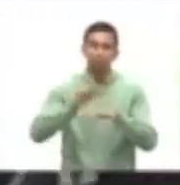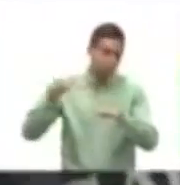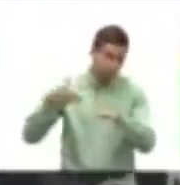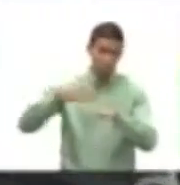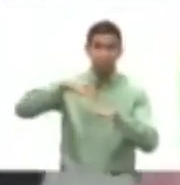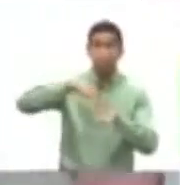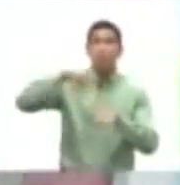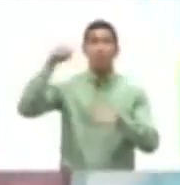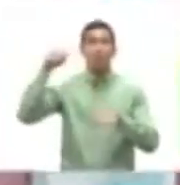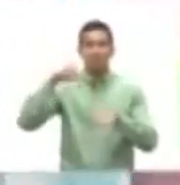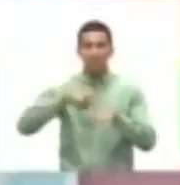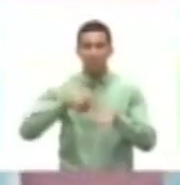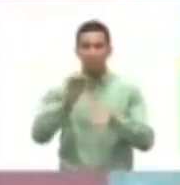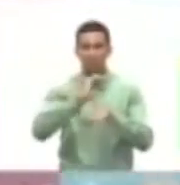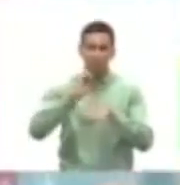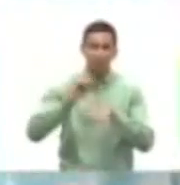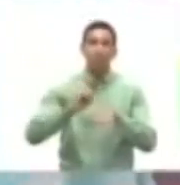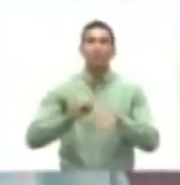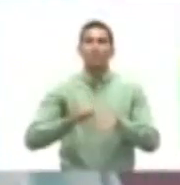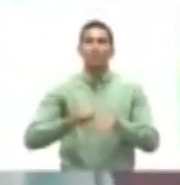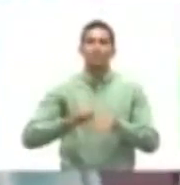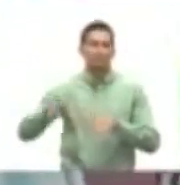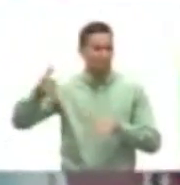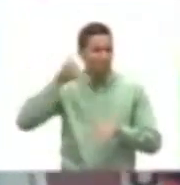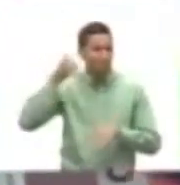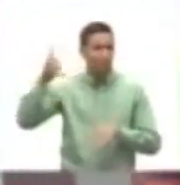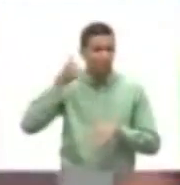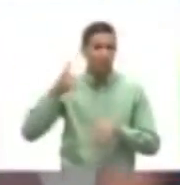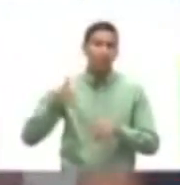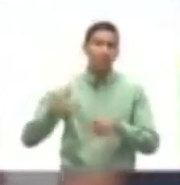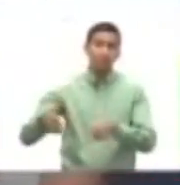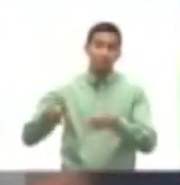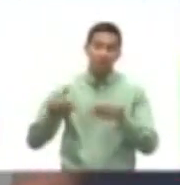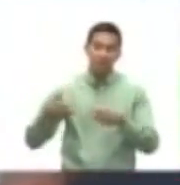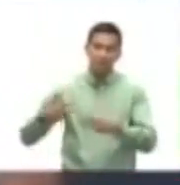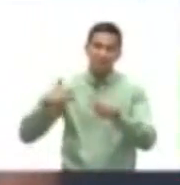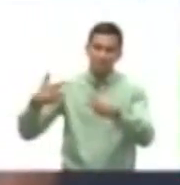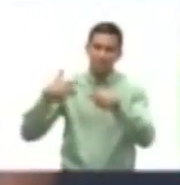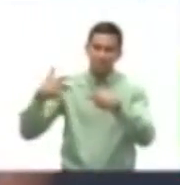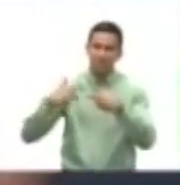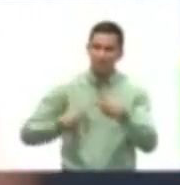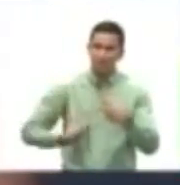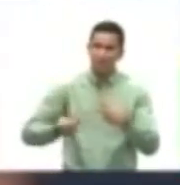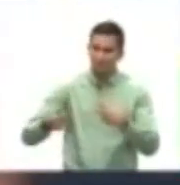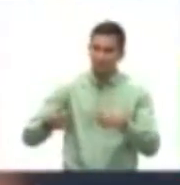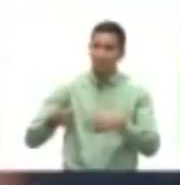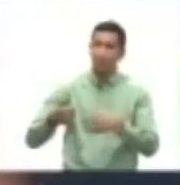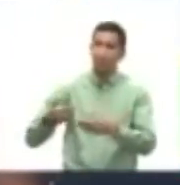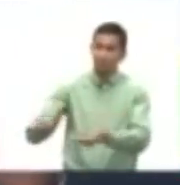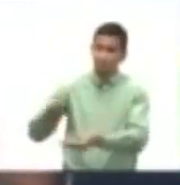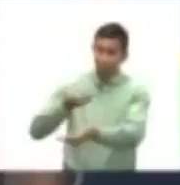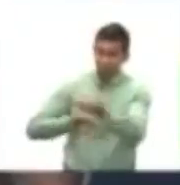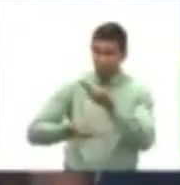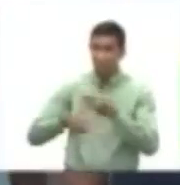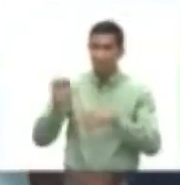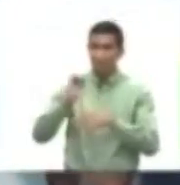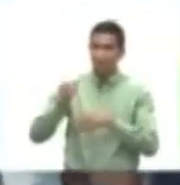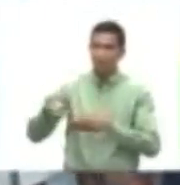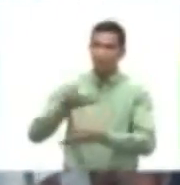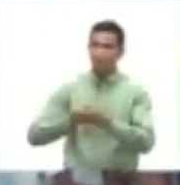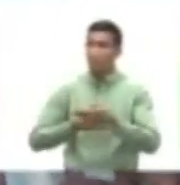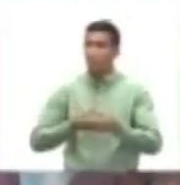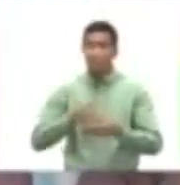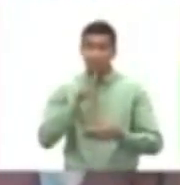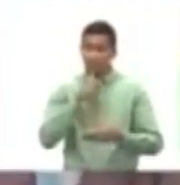instante empezó a recibir una serie de llamadas extorsivas donde le pedían una cantidad de dinero para devolverle el automotor, o de lo contrario, este sería